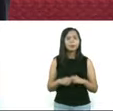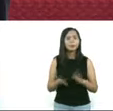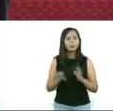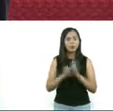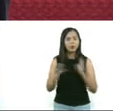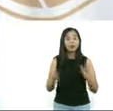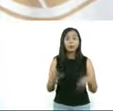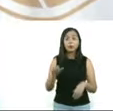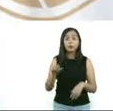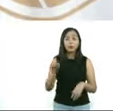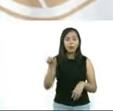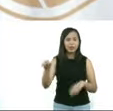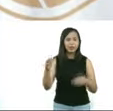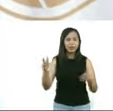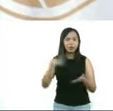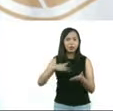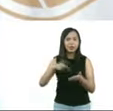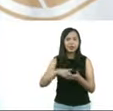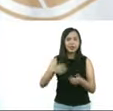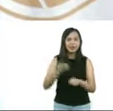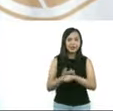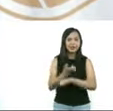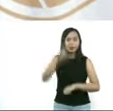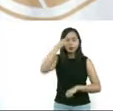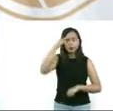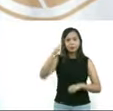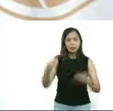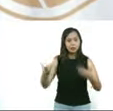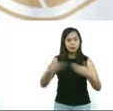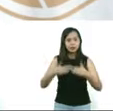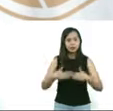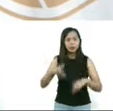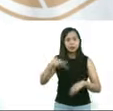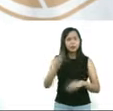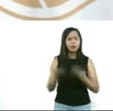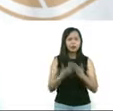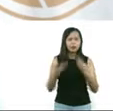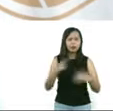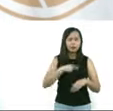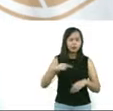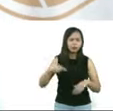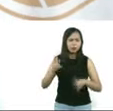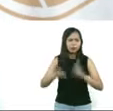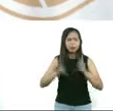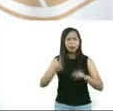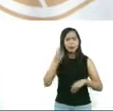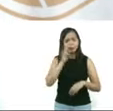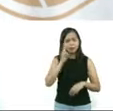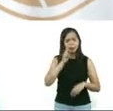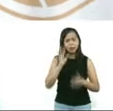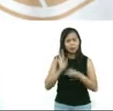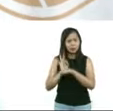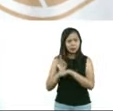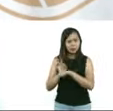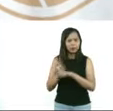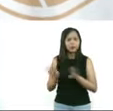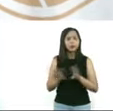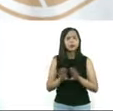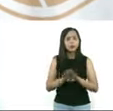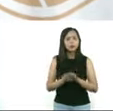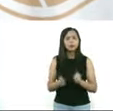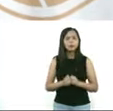este cierre fue en el Estado de México, pero pues vamos a hablar ahí con el gobernador para ver qué es lo que se puede hacer para que haya algo